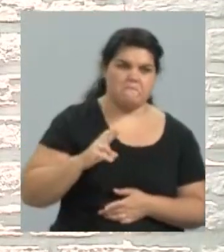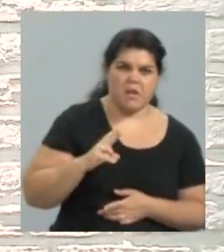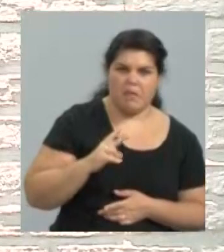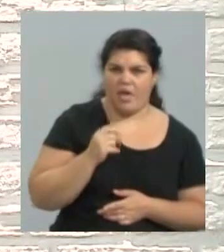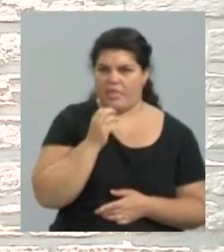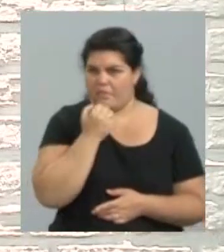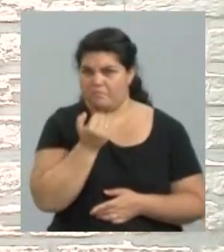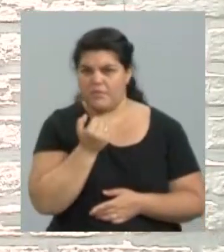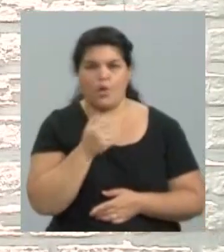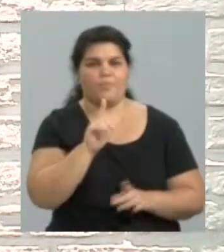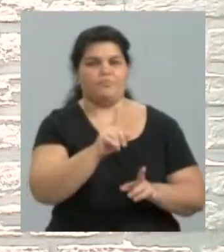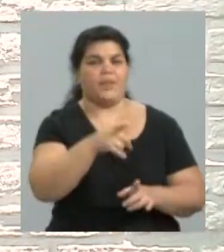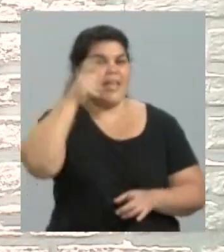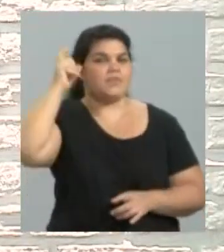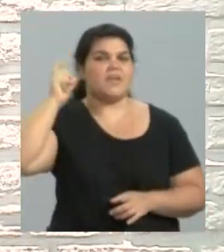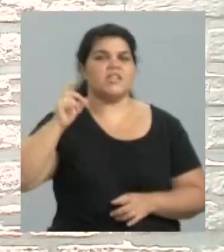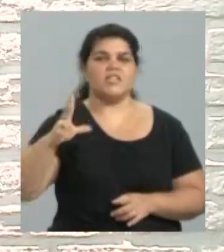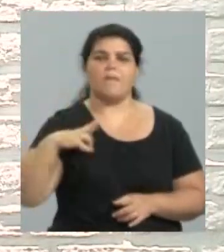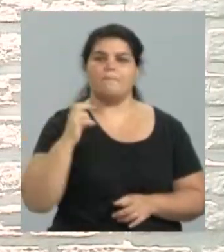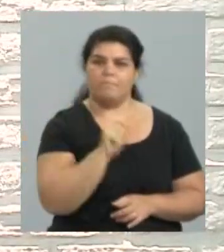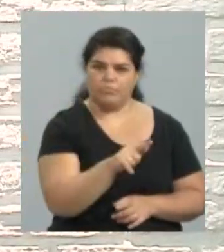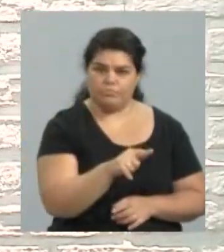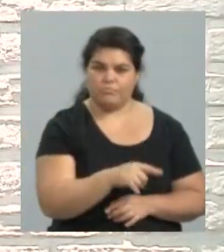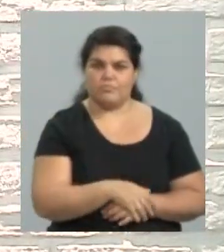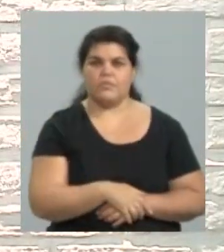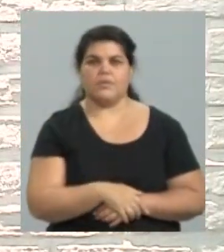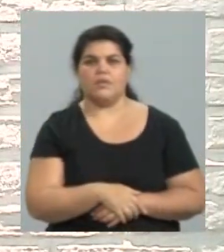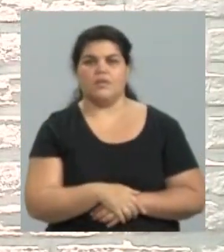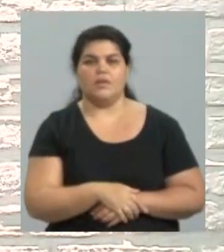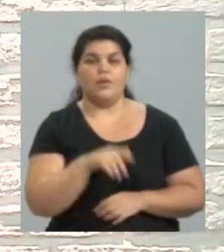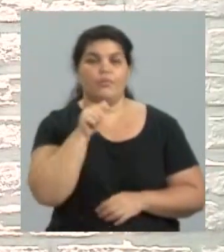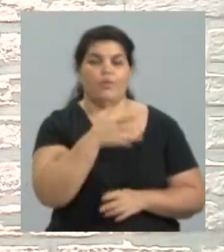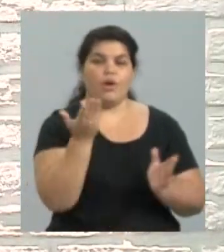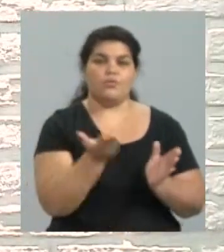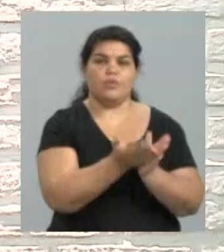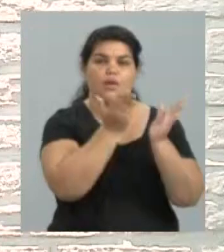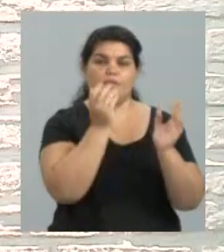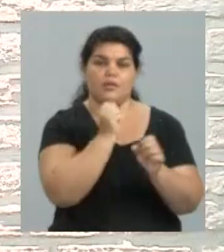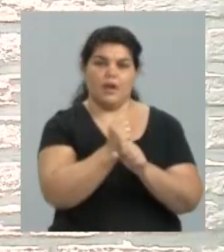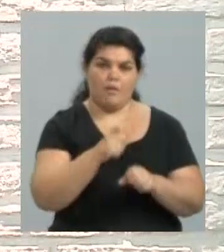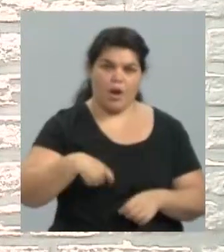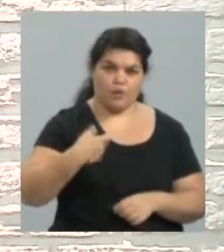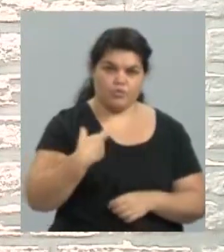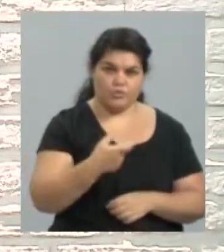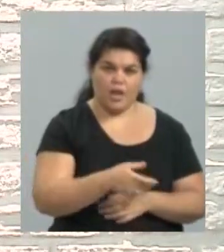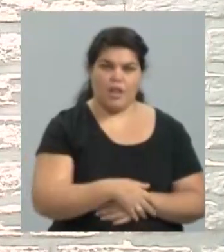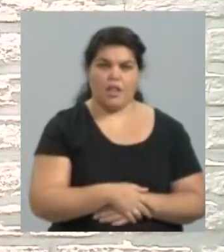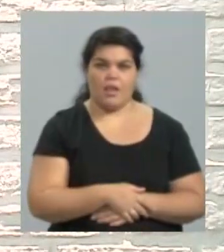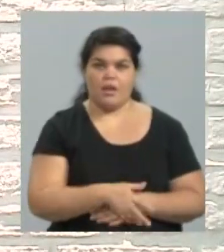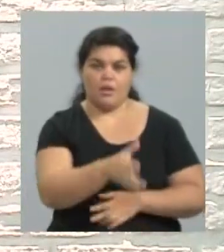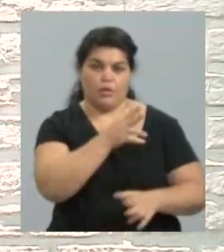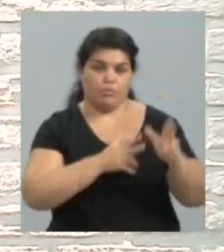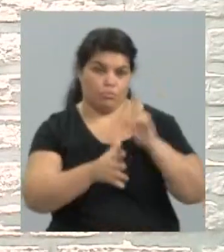propia, ahí está, ahí me salió. Tu experiencia propia cuando, bueno, estudiaste trabajo social, nos contabas, estamos hablando